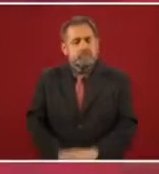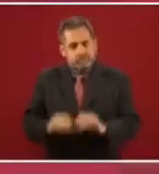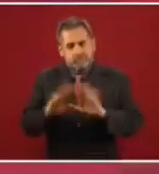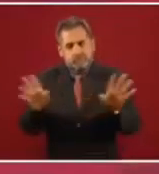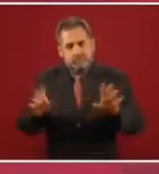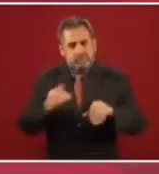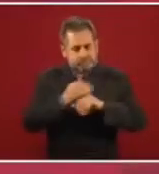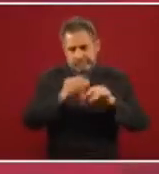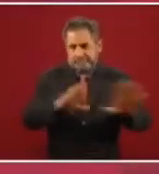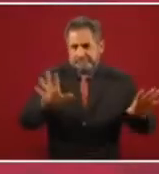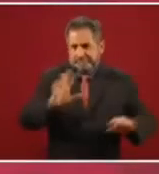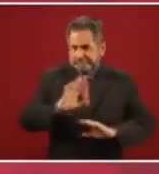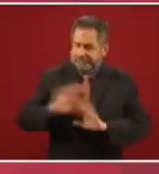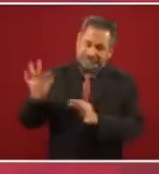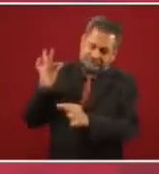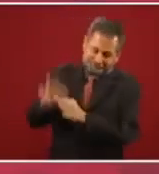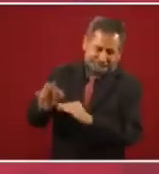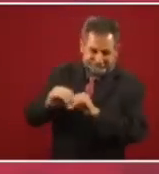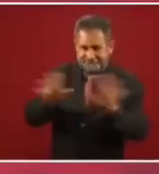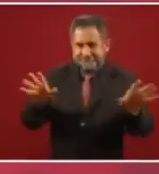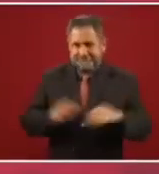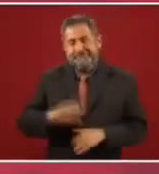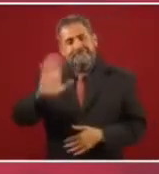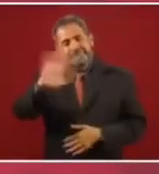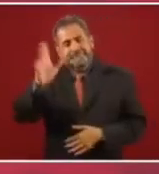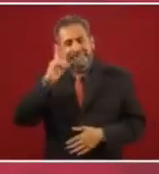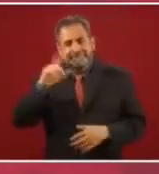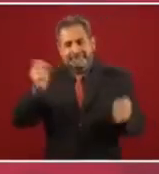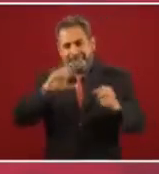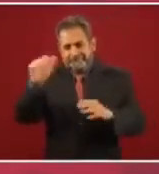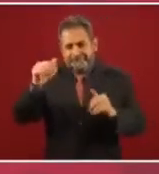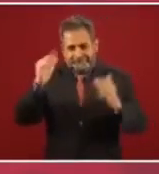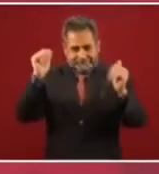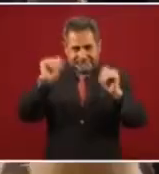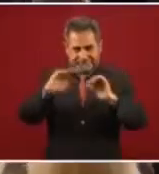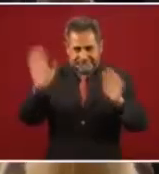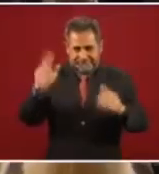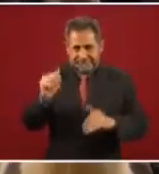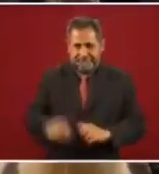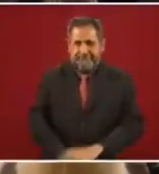sí salió información, ya. Ahí nos vemos mañana. Adiós, adiós.